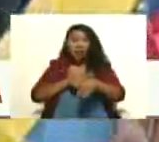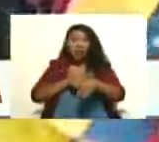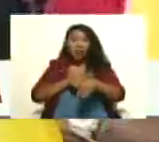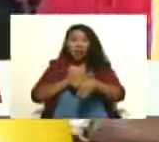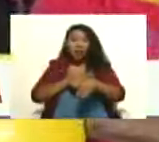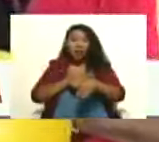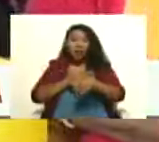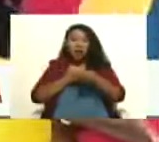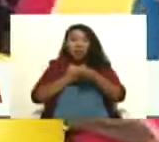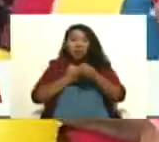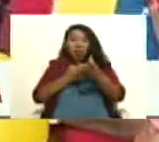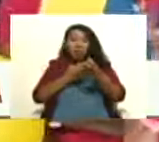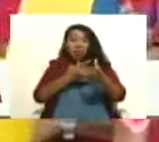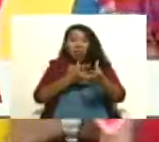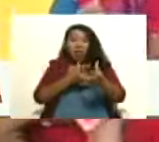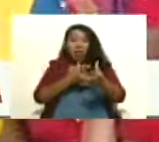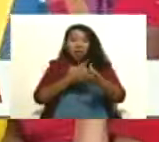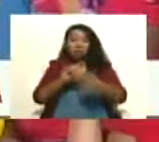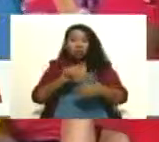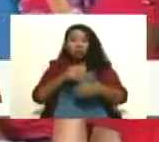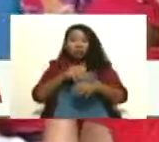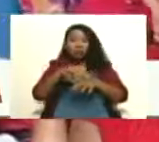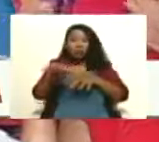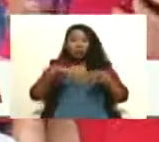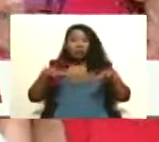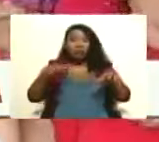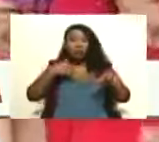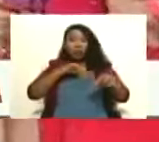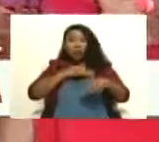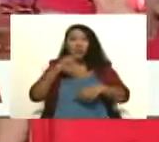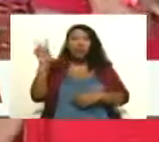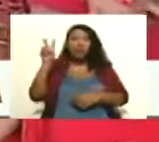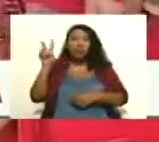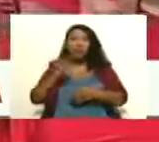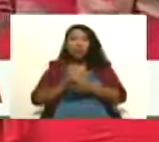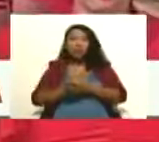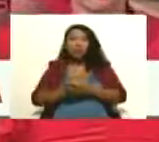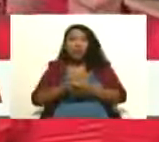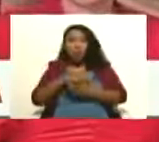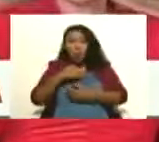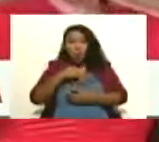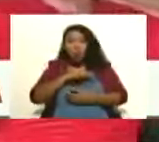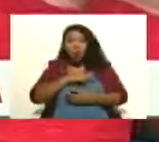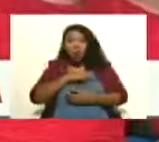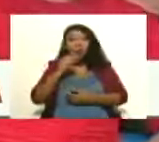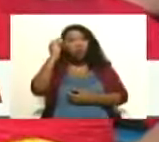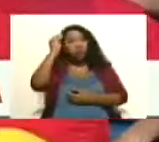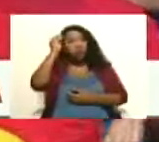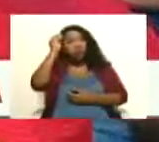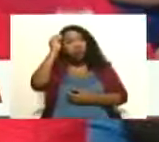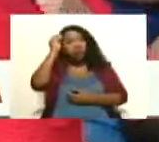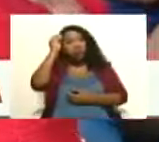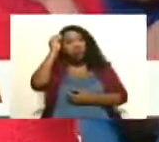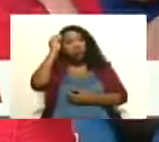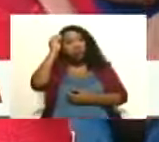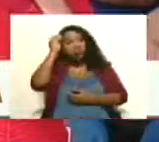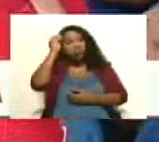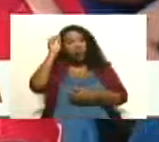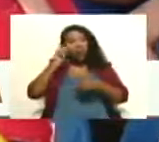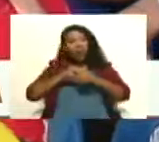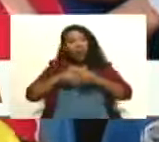han fomentado la división entre nosotros y entre nosotras. Nosotros pensamos exactamente lo